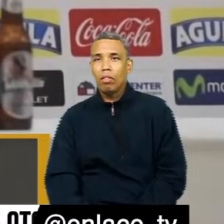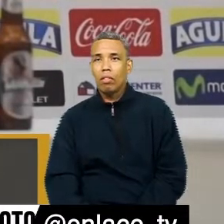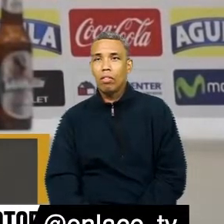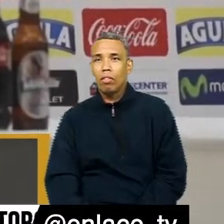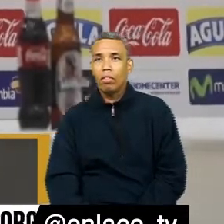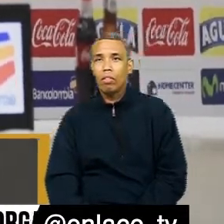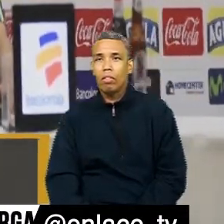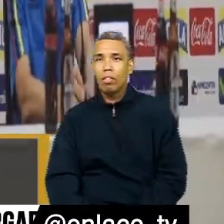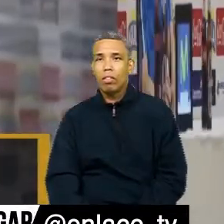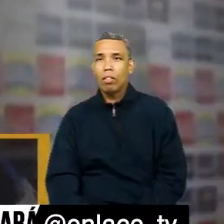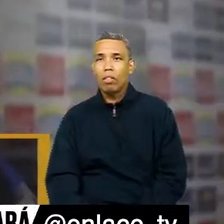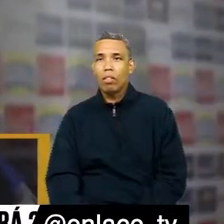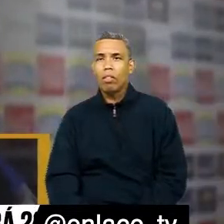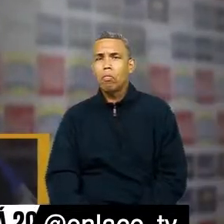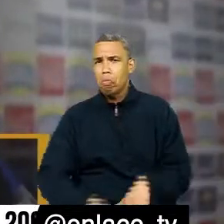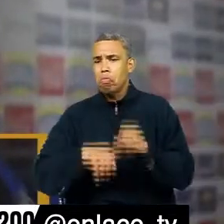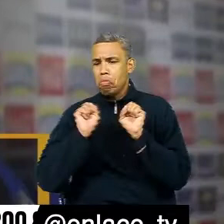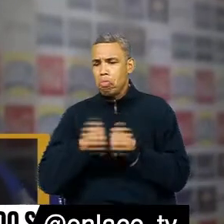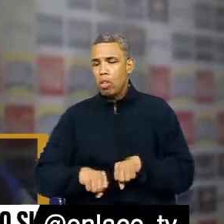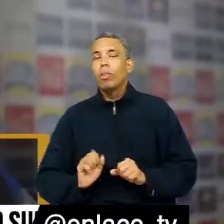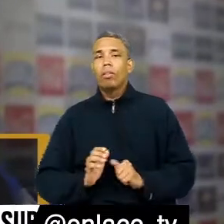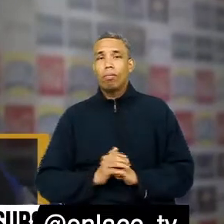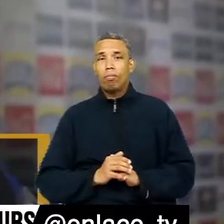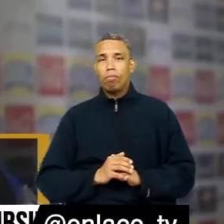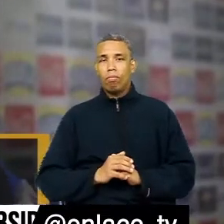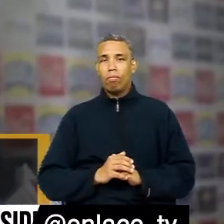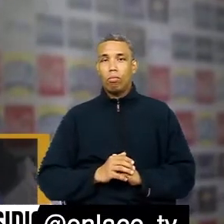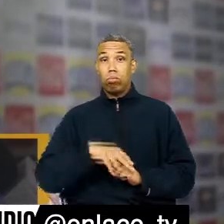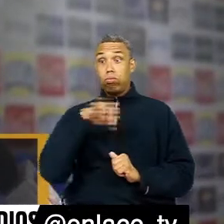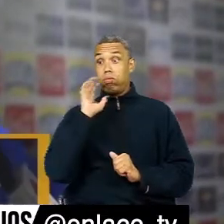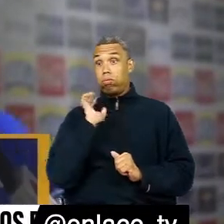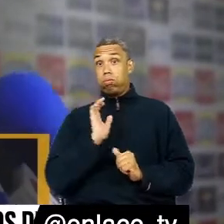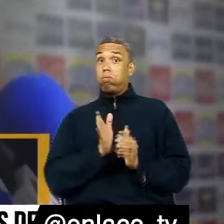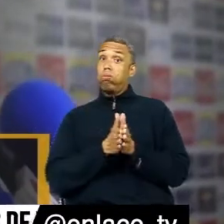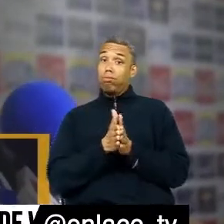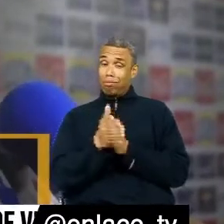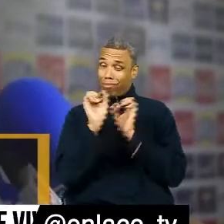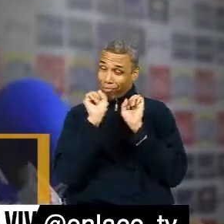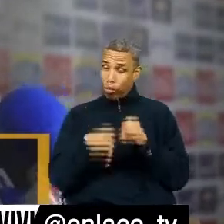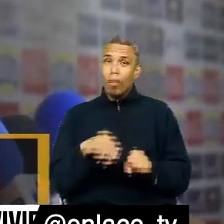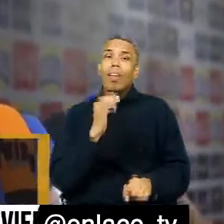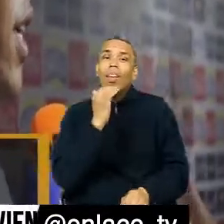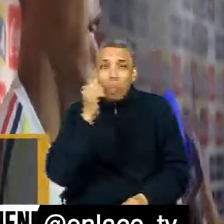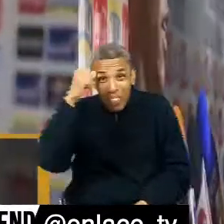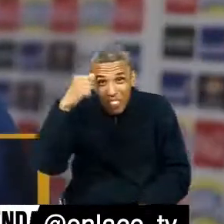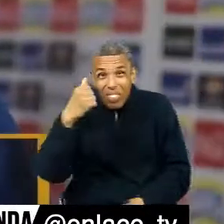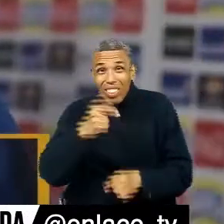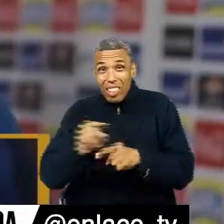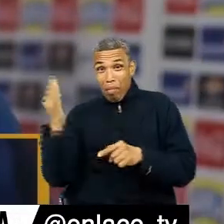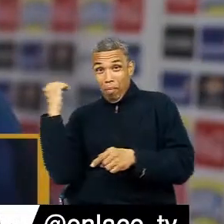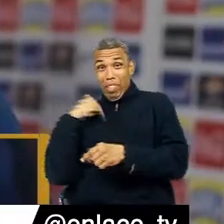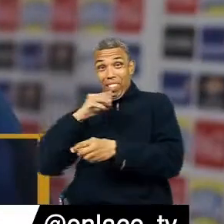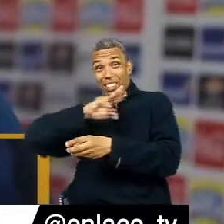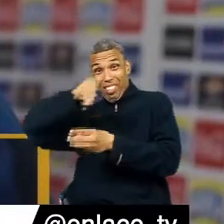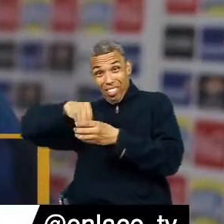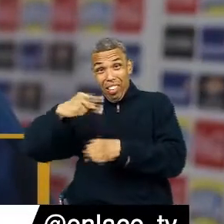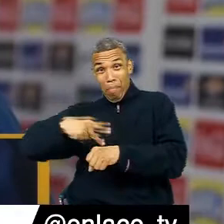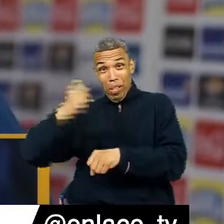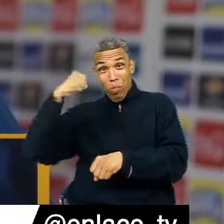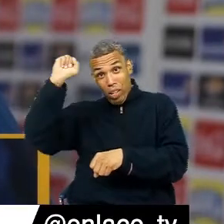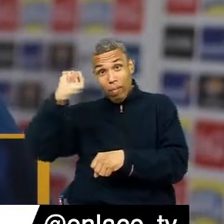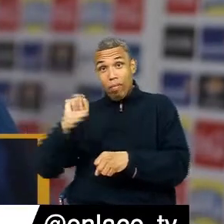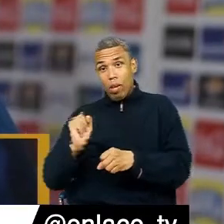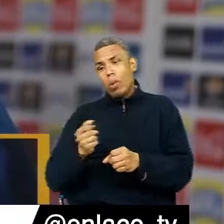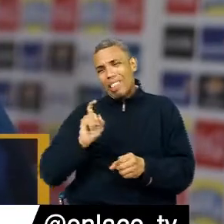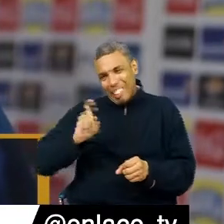vamos a estar bien. Los tres puntos van a ser que el resultado de Paraguay sea aún más valioso. Nosotros tenemos que, acá